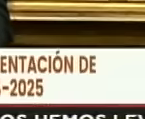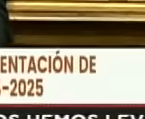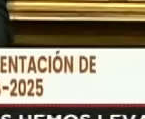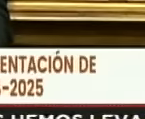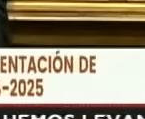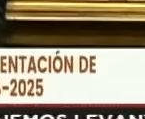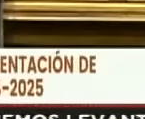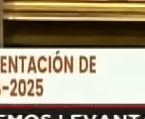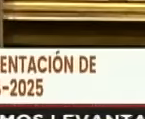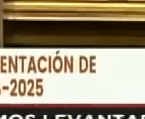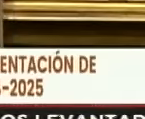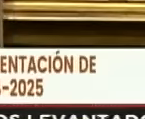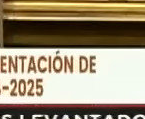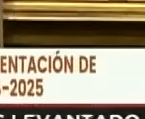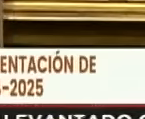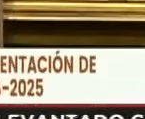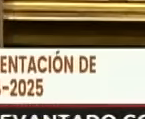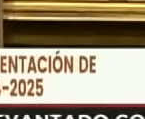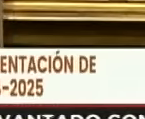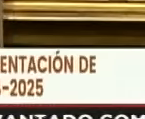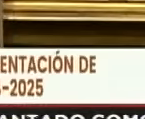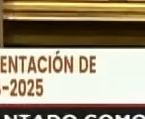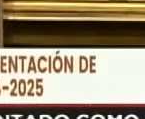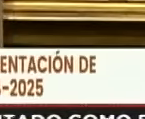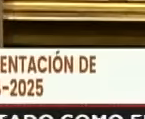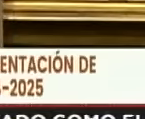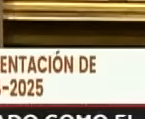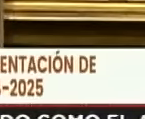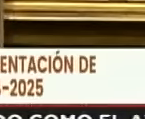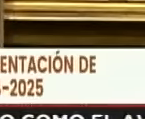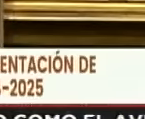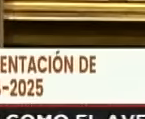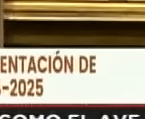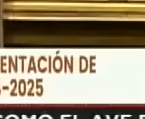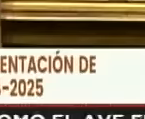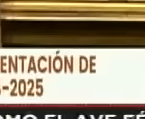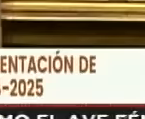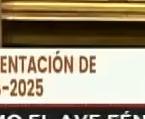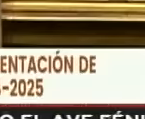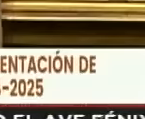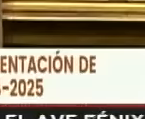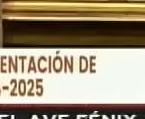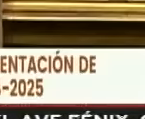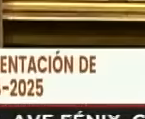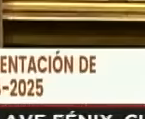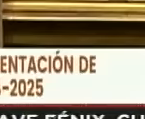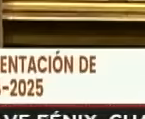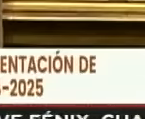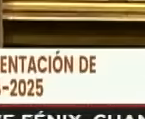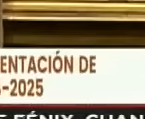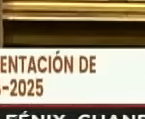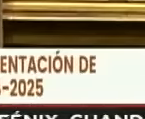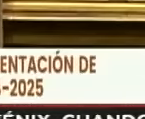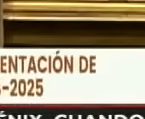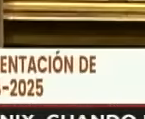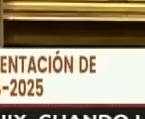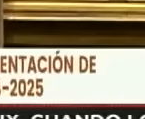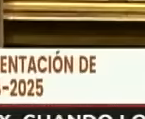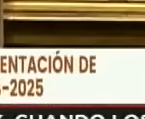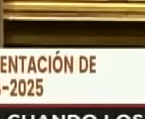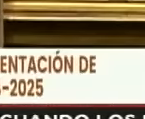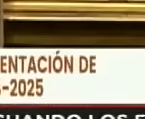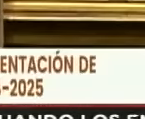2024-2025. Para tal efecto, abrimos el derecho de palabra para las diputadas y los diputados que deseen